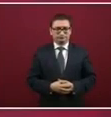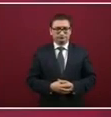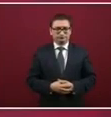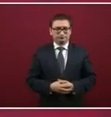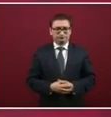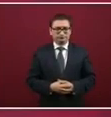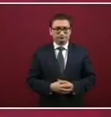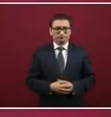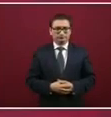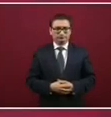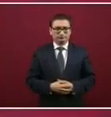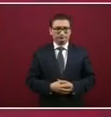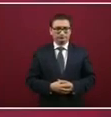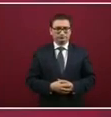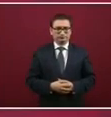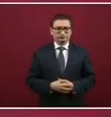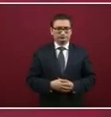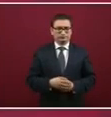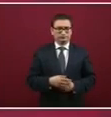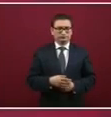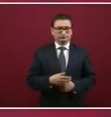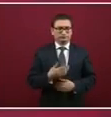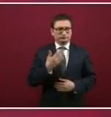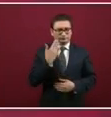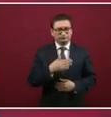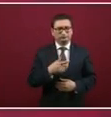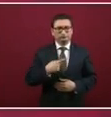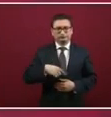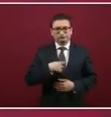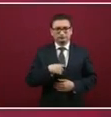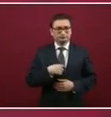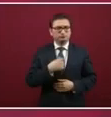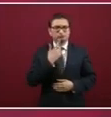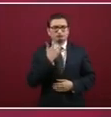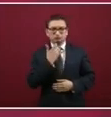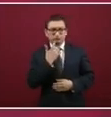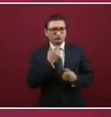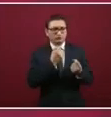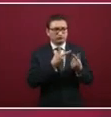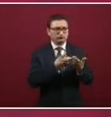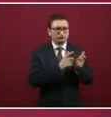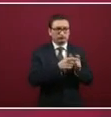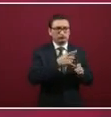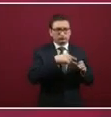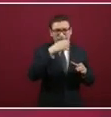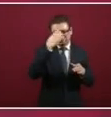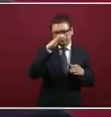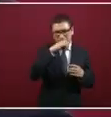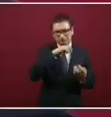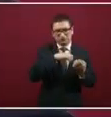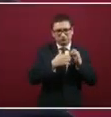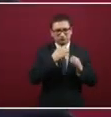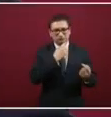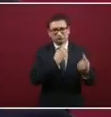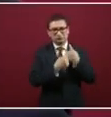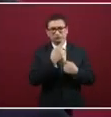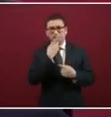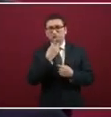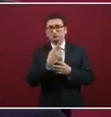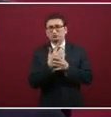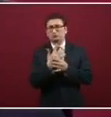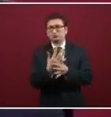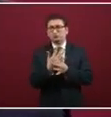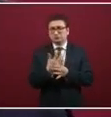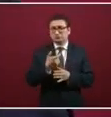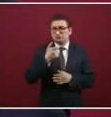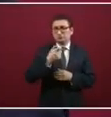nuestros adversarios, analistas, expertos, que dicen que no va a crecer